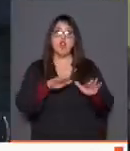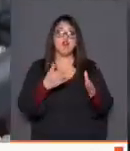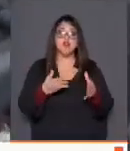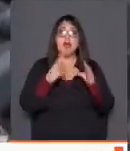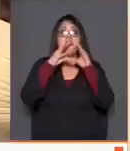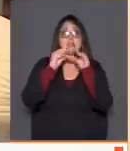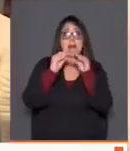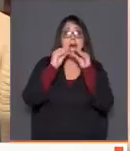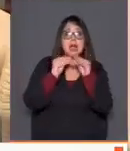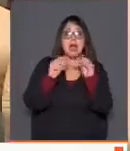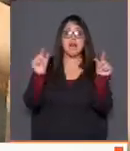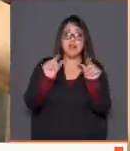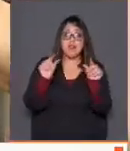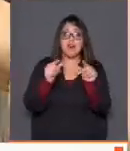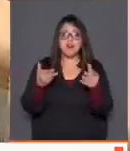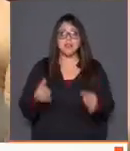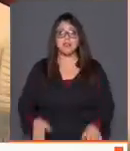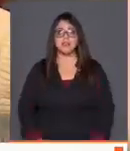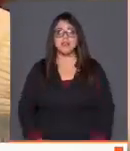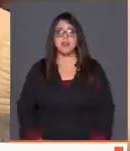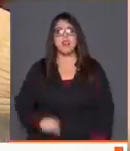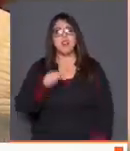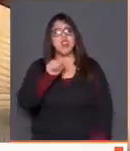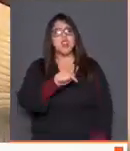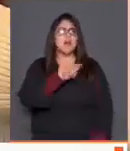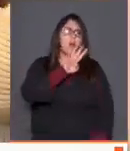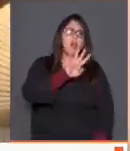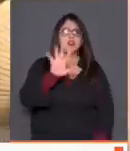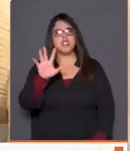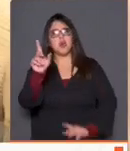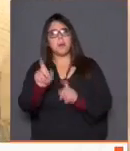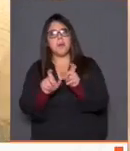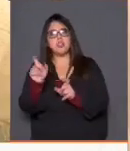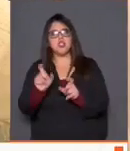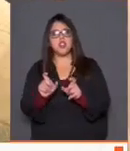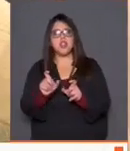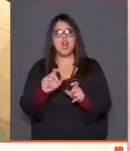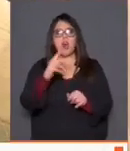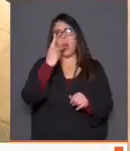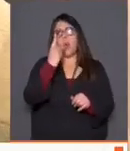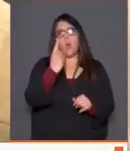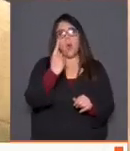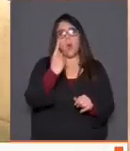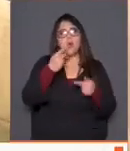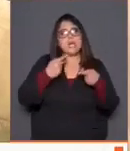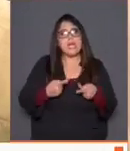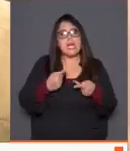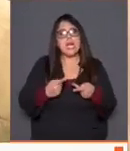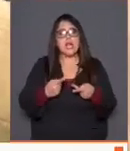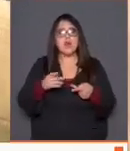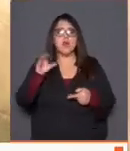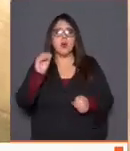económicas 54 personas un kilo cal ningún estúpido